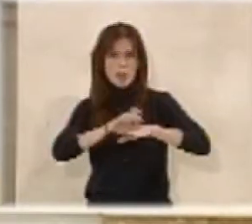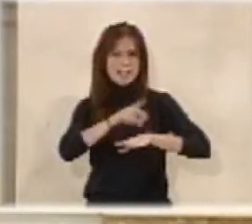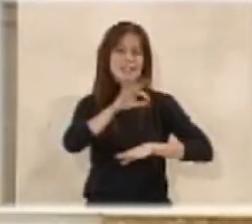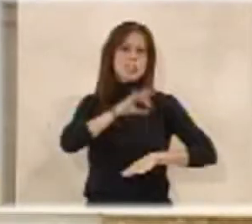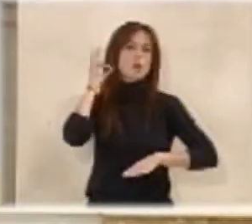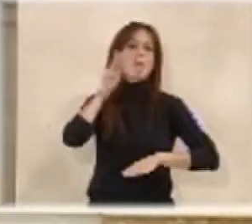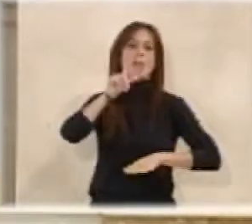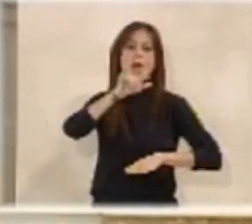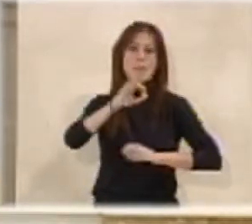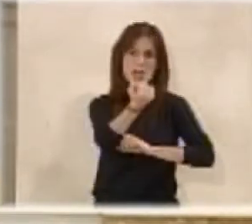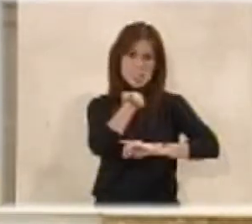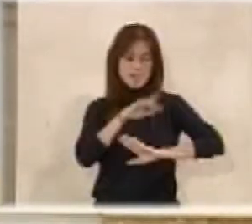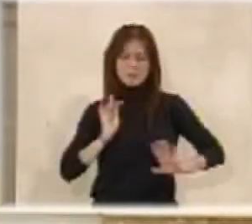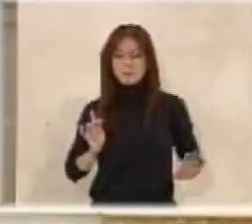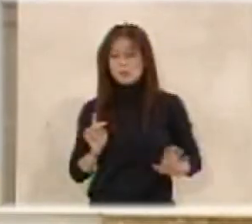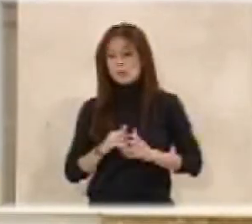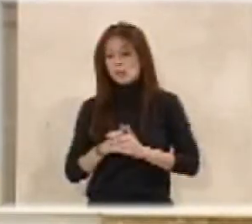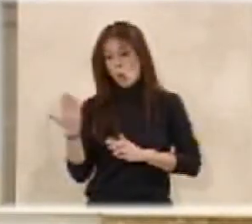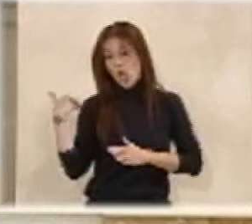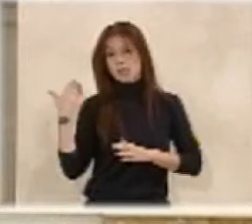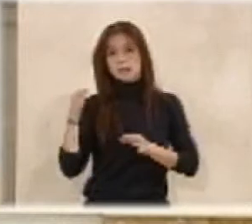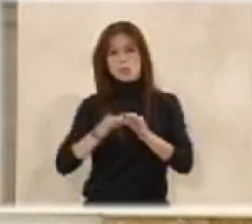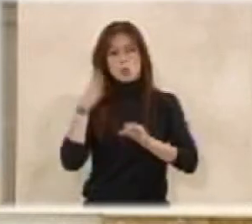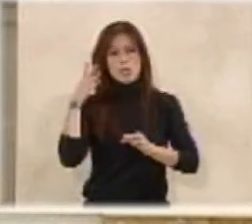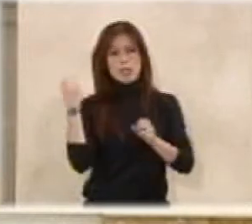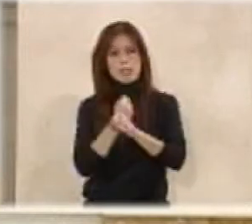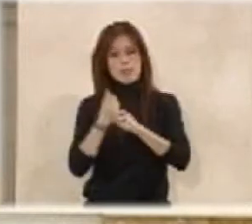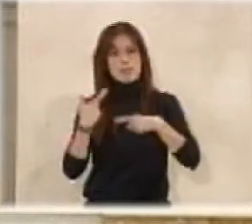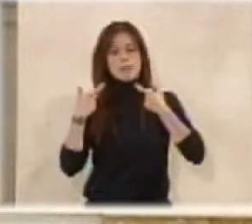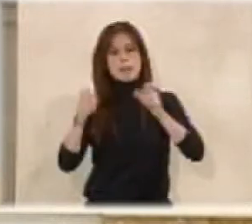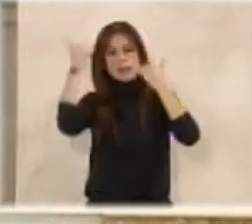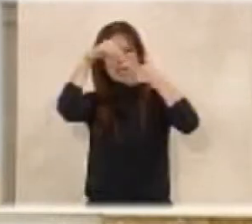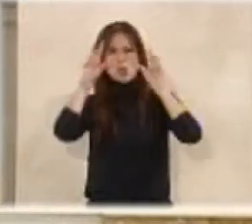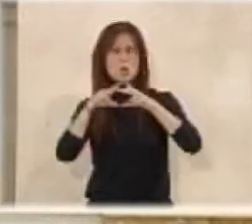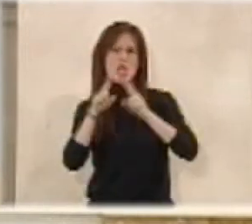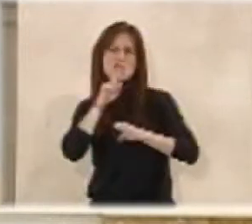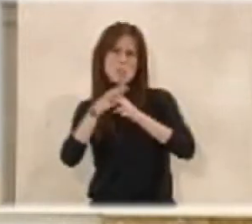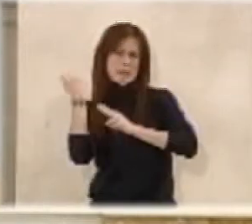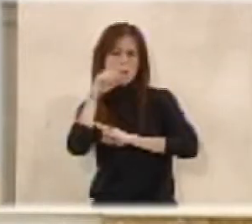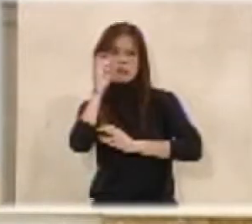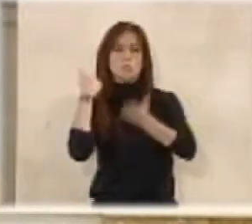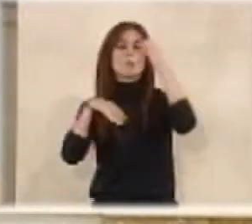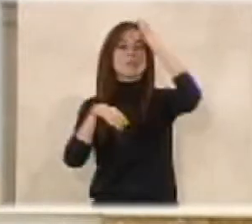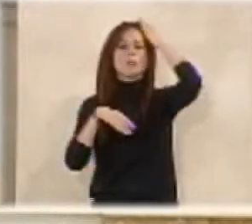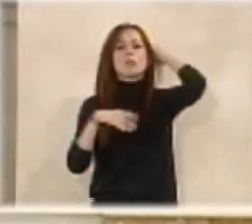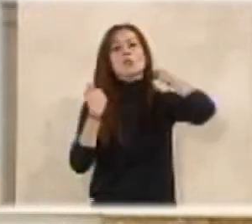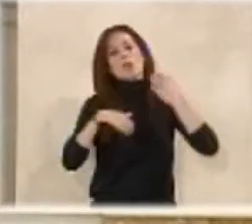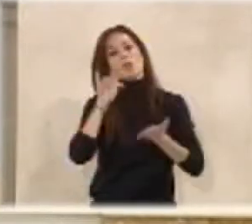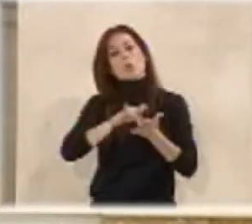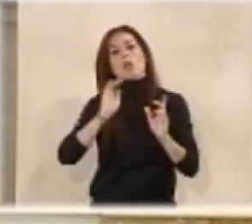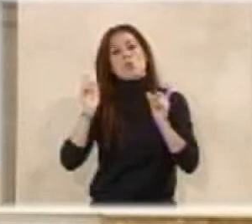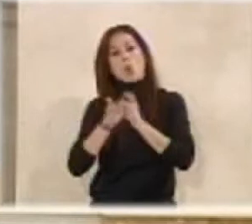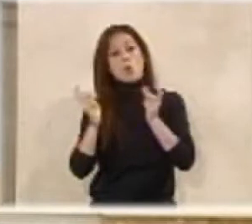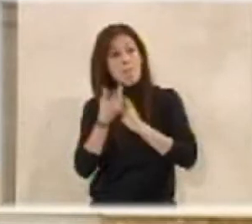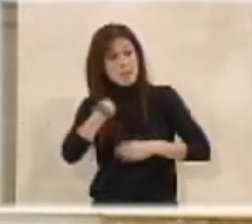concejal tuve la suerte de trabajar en el área de atención social, se llamaba entonces, y yo ya me reunía con muchas